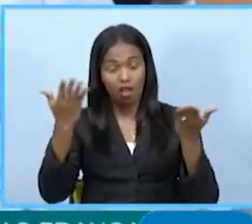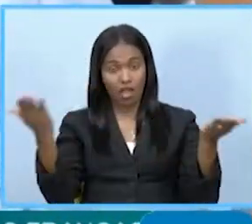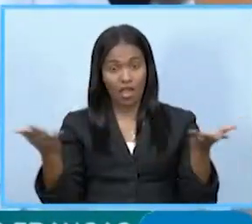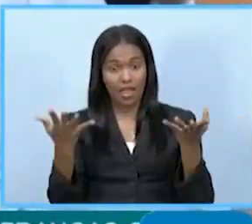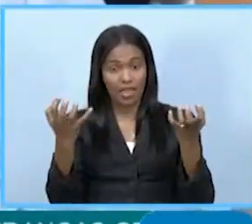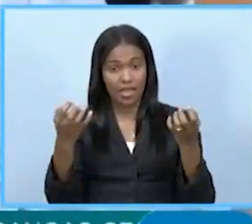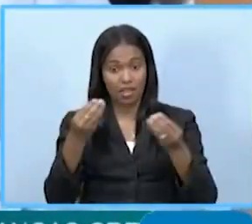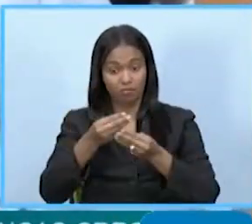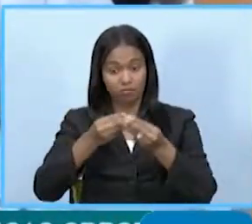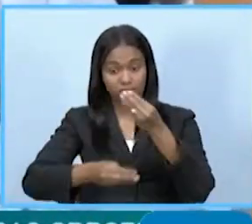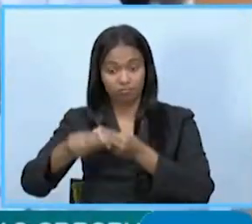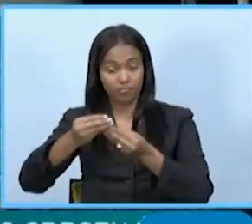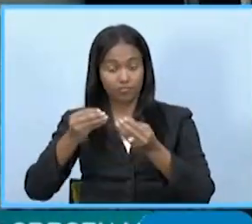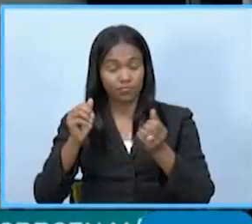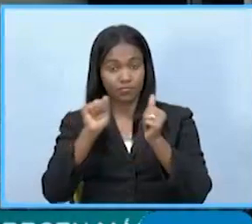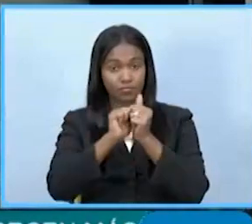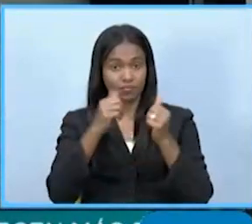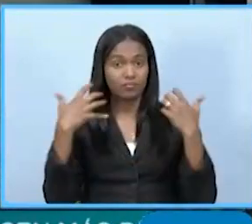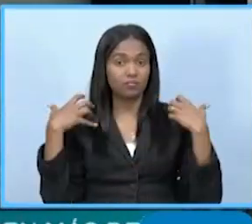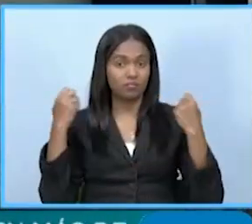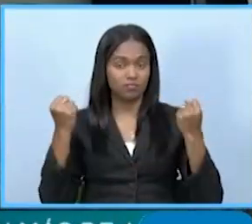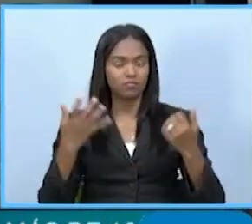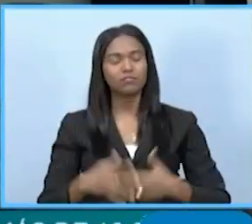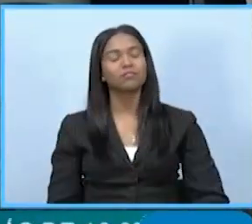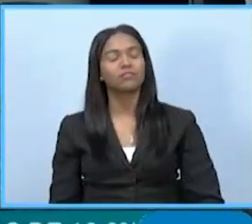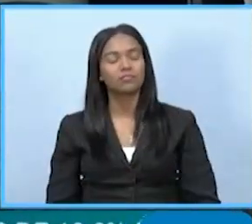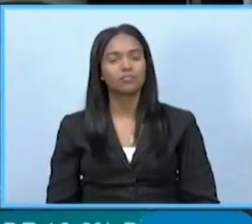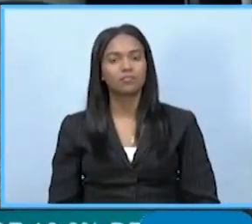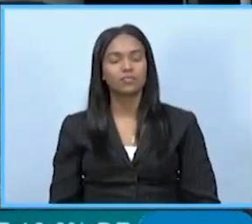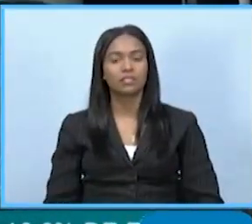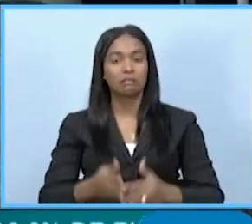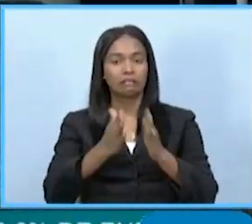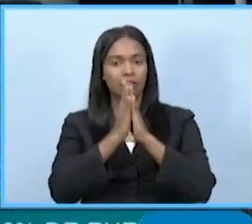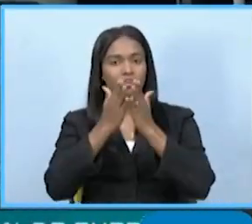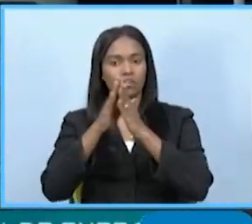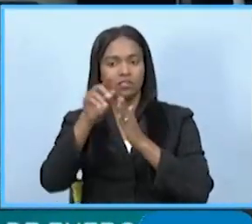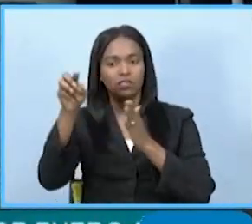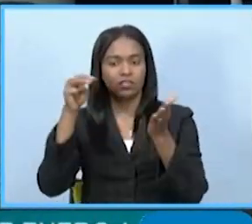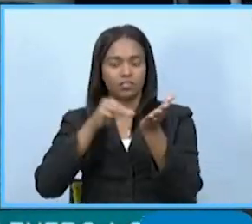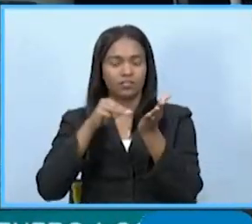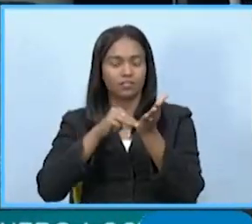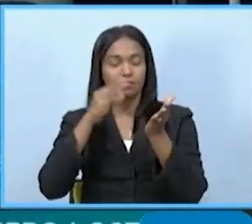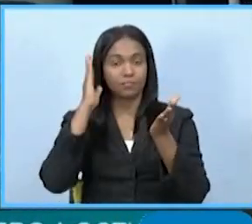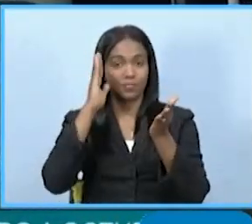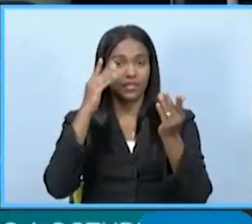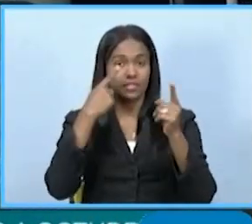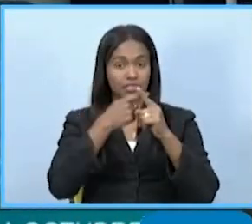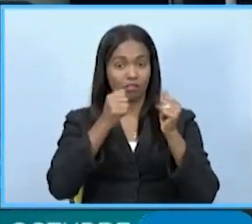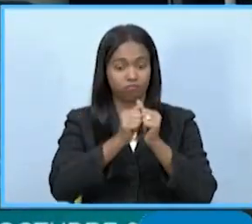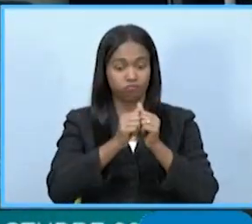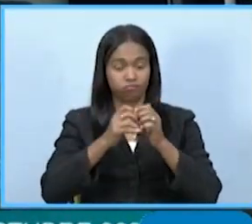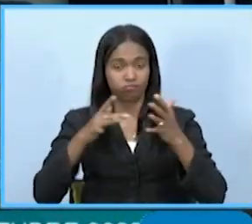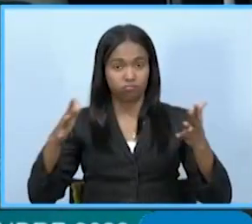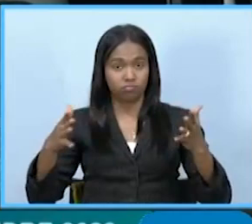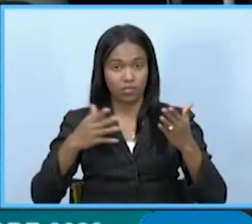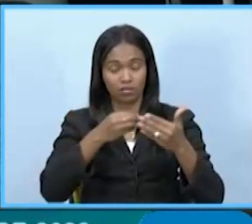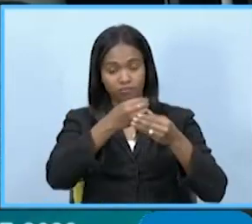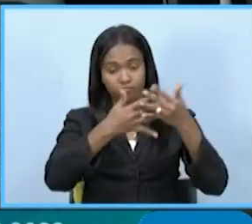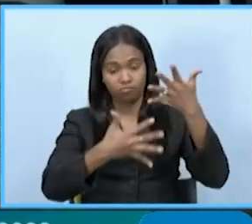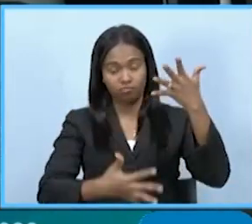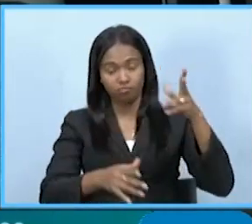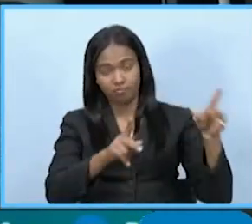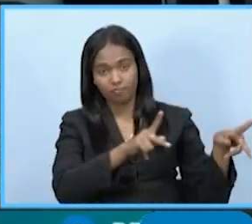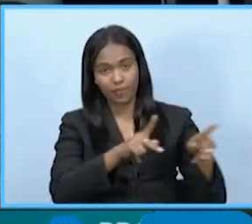de un presupuesto en salud. Y es que las demandas de los galenos van desde la ampliación del catálogo de